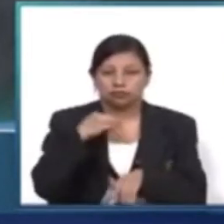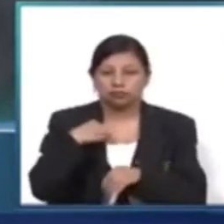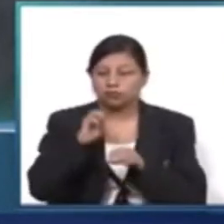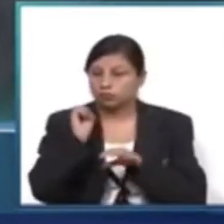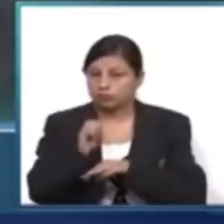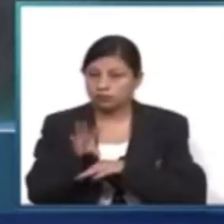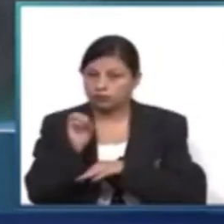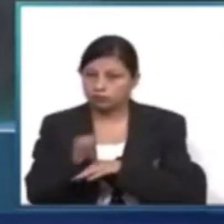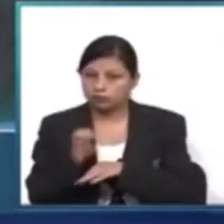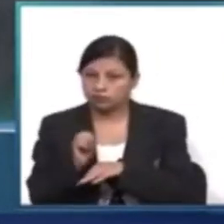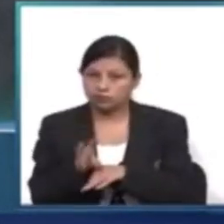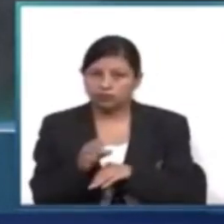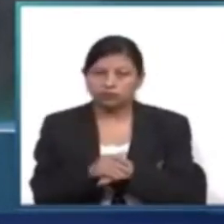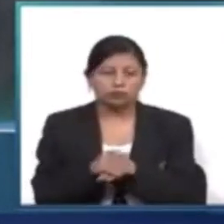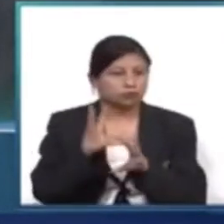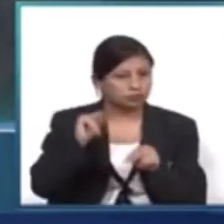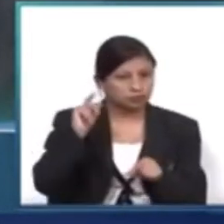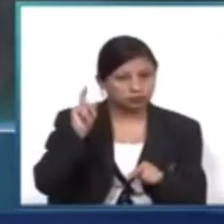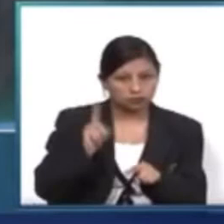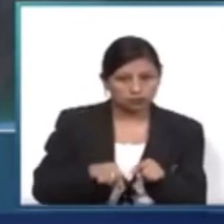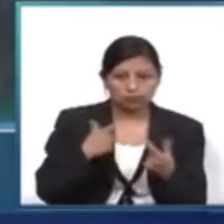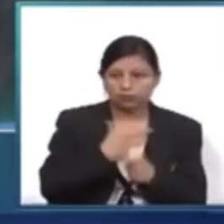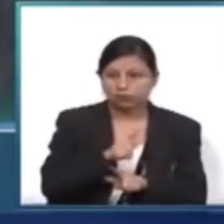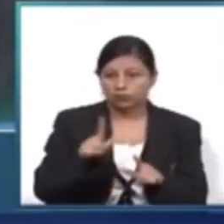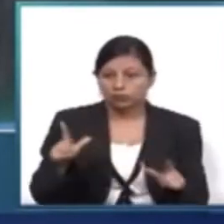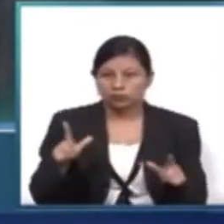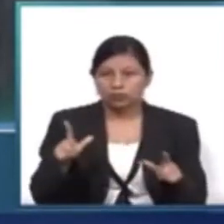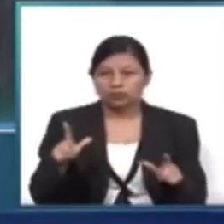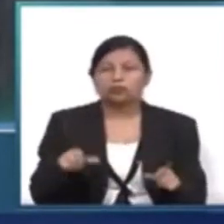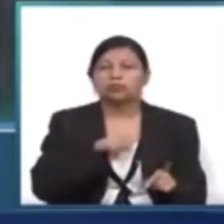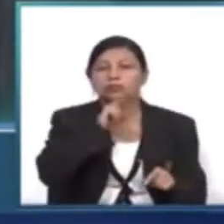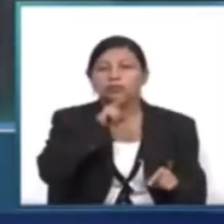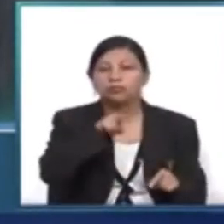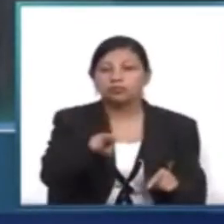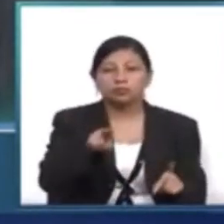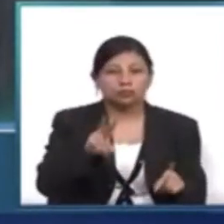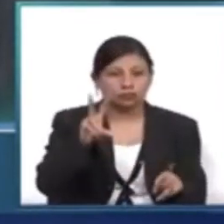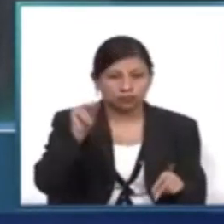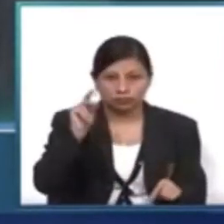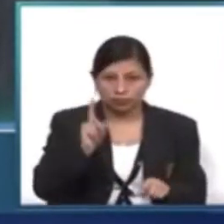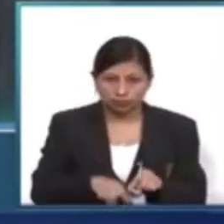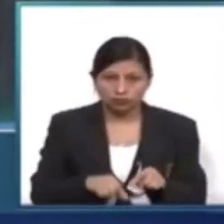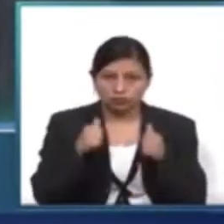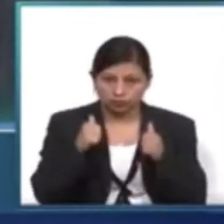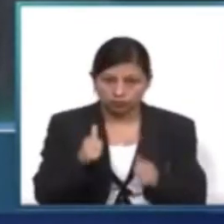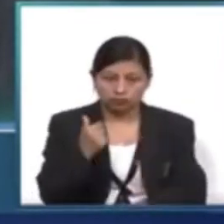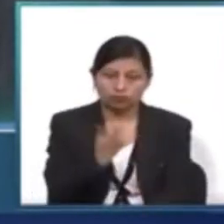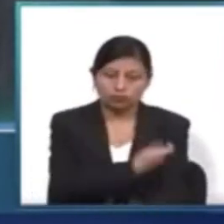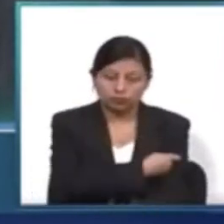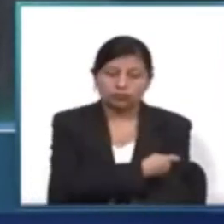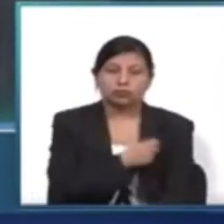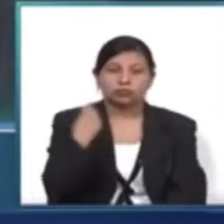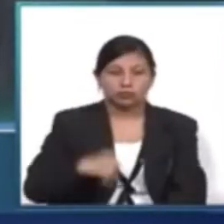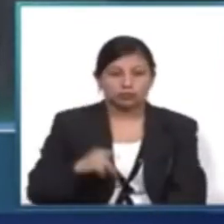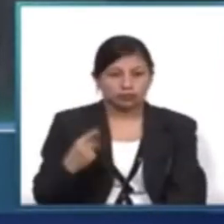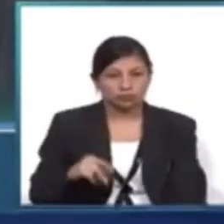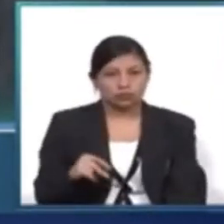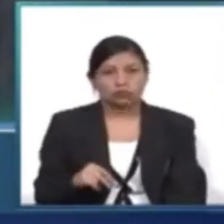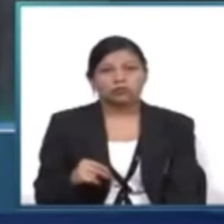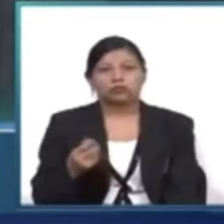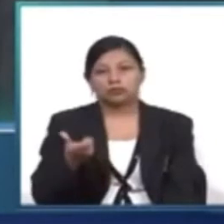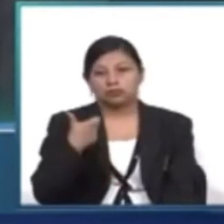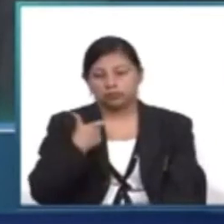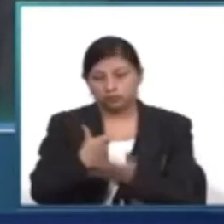creo que ahorita los guatemaltecos no queremos un libramiento de Chimaltenango, sino queremos una buena vacuna, rápida, y que la